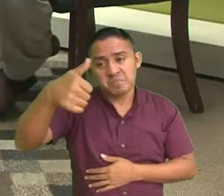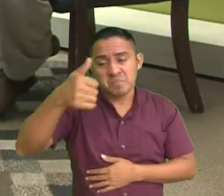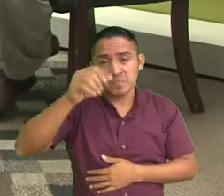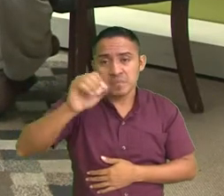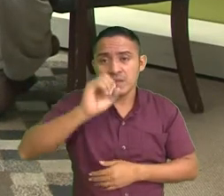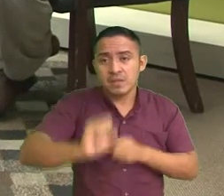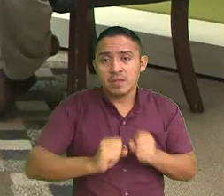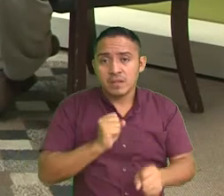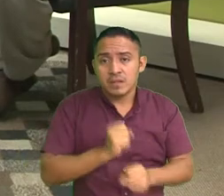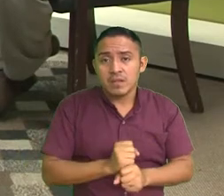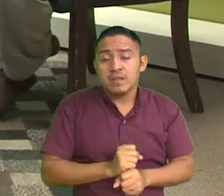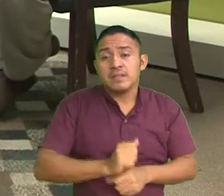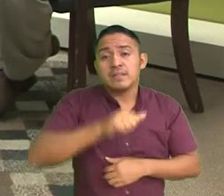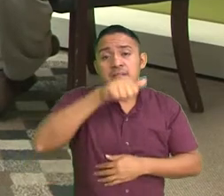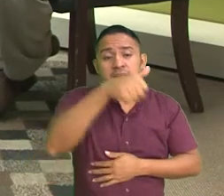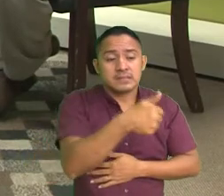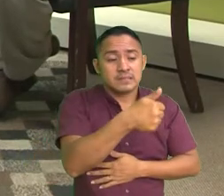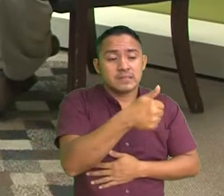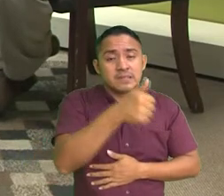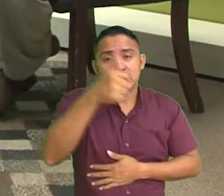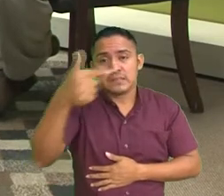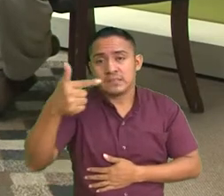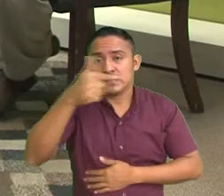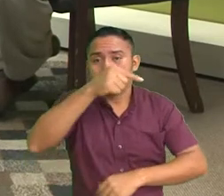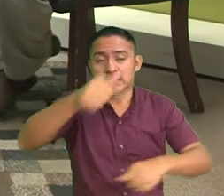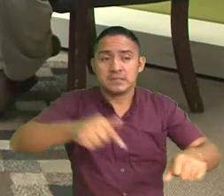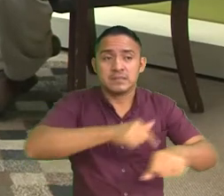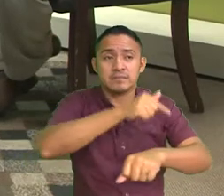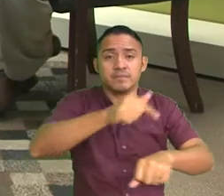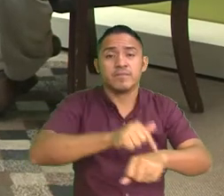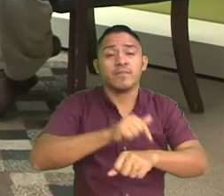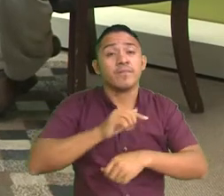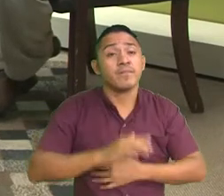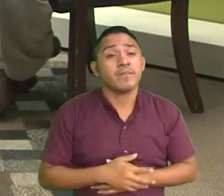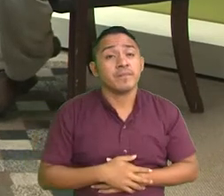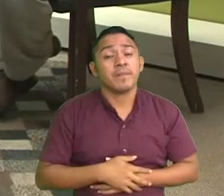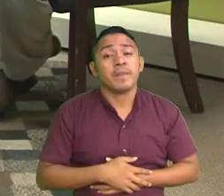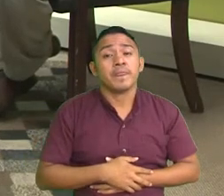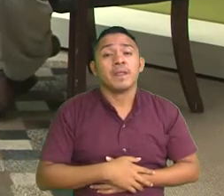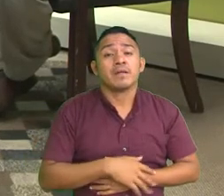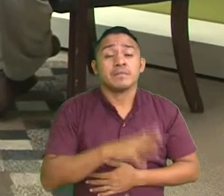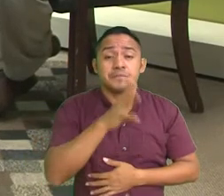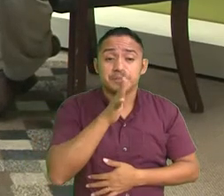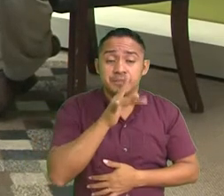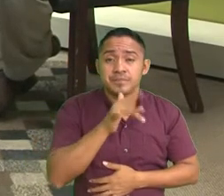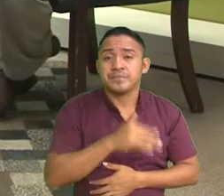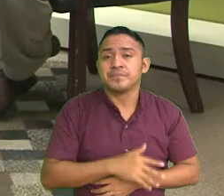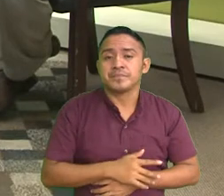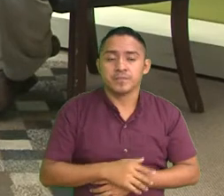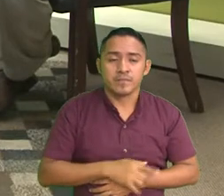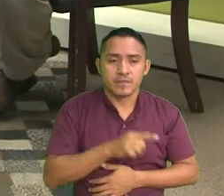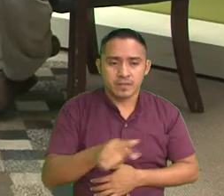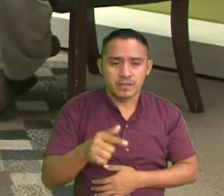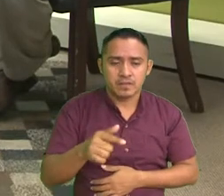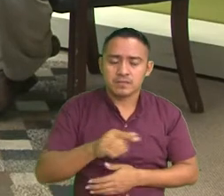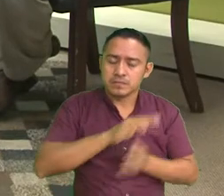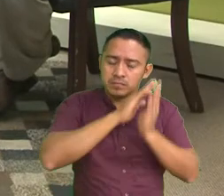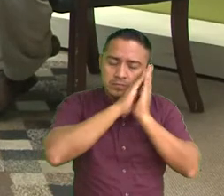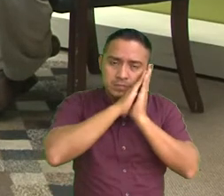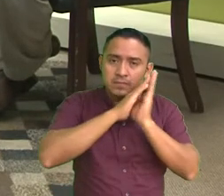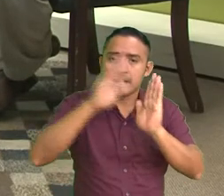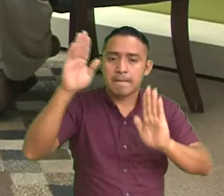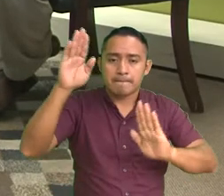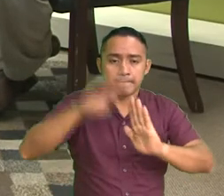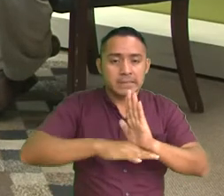que ya son 6 a 7 horas. ¿Ya? Entonces, un adolescente que está durmiendo en menos de